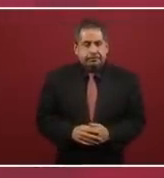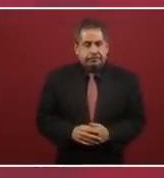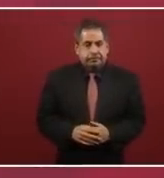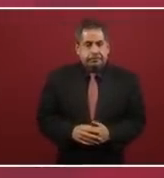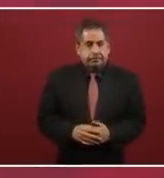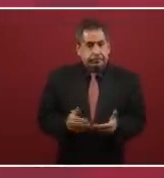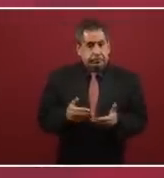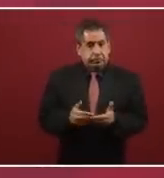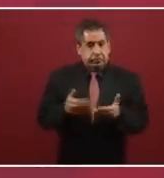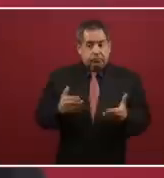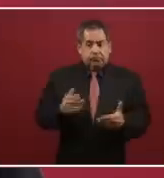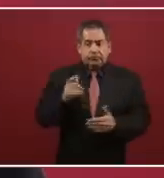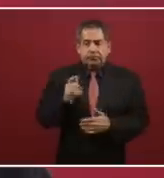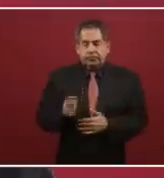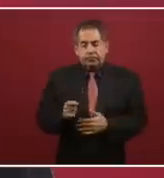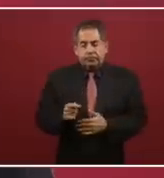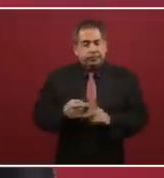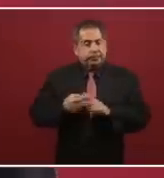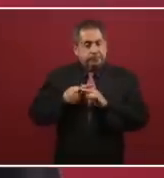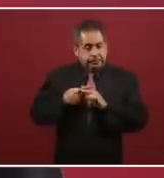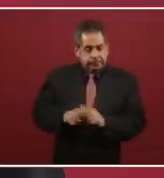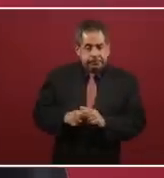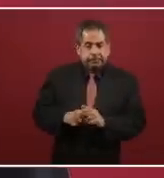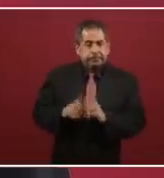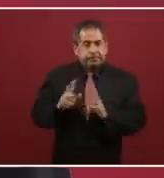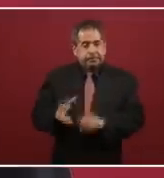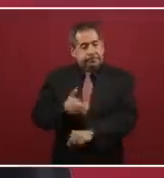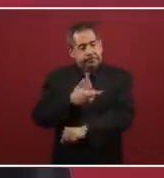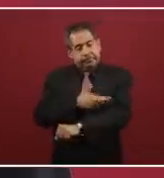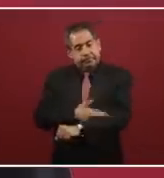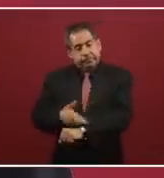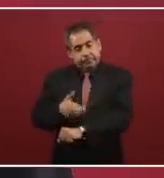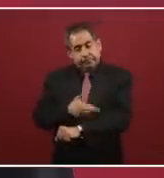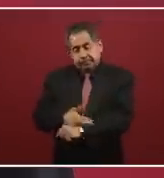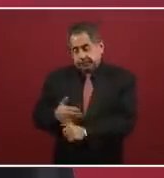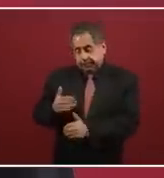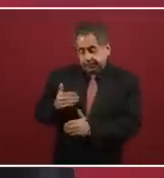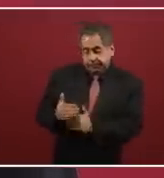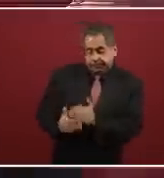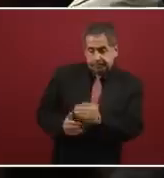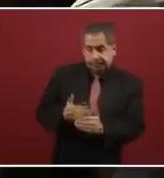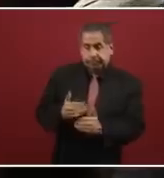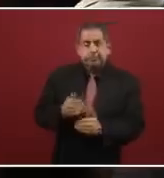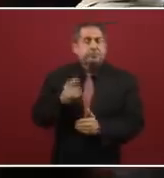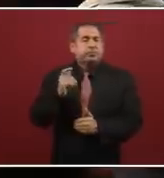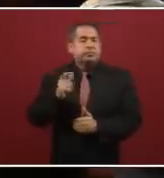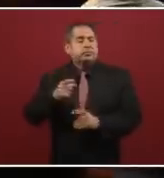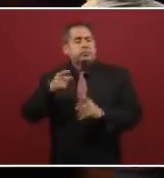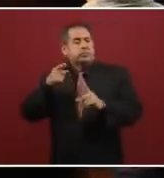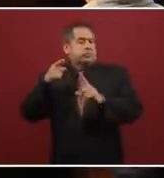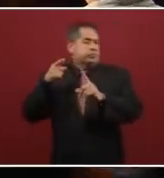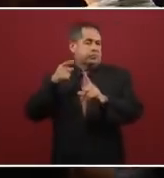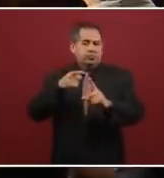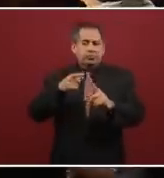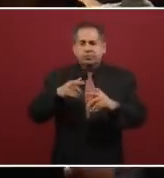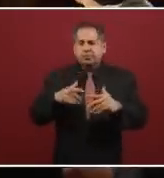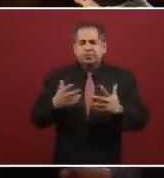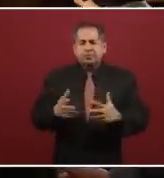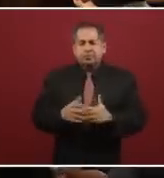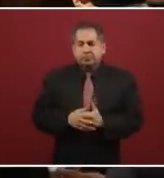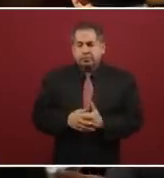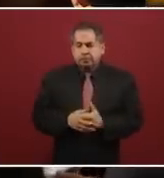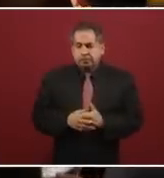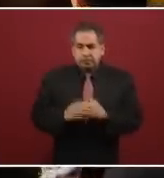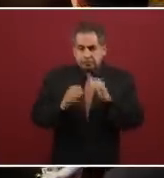ahora se inició un proceso que tiene como propósito principal el que haya un